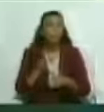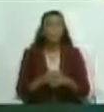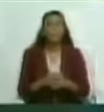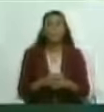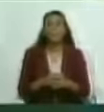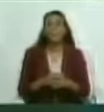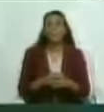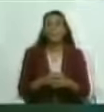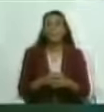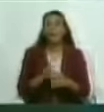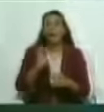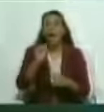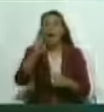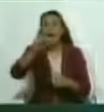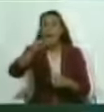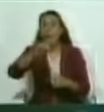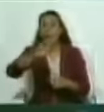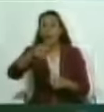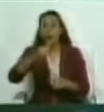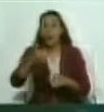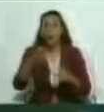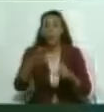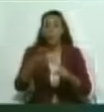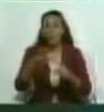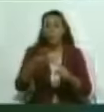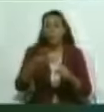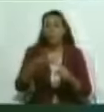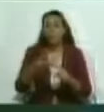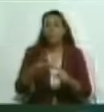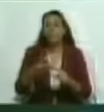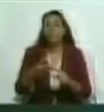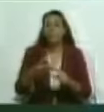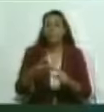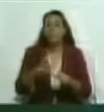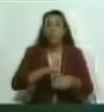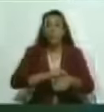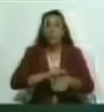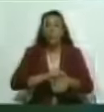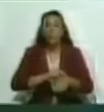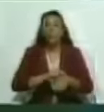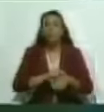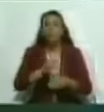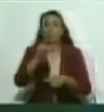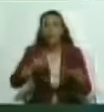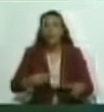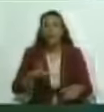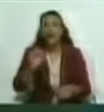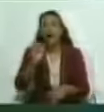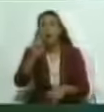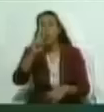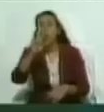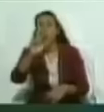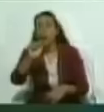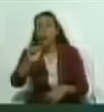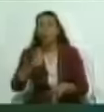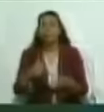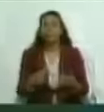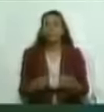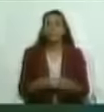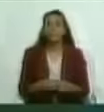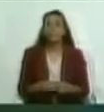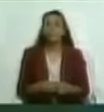y rectora Ana Julia Niños, la doctora y rectora Aura Rosa